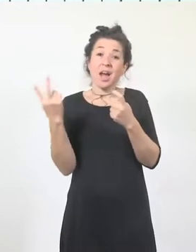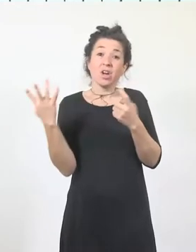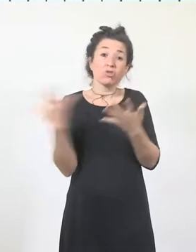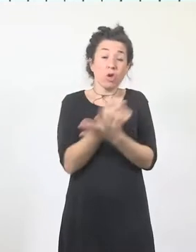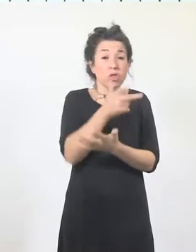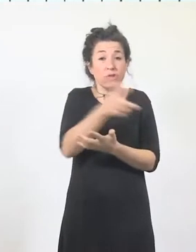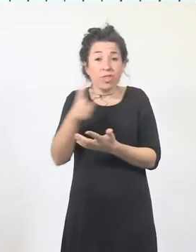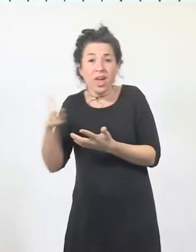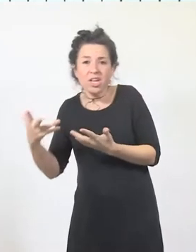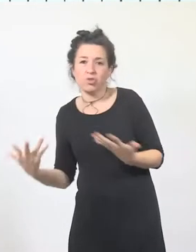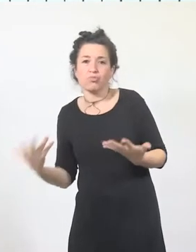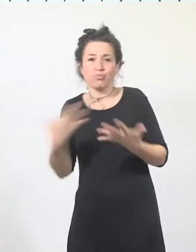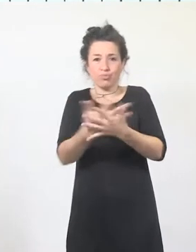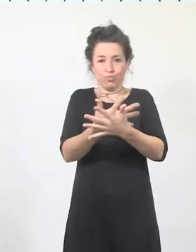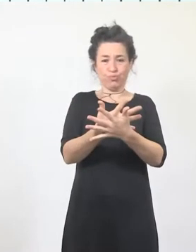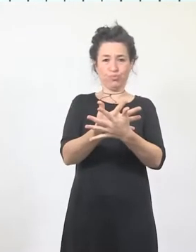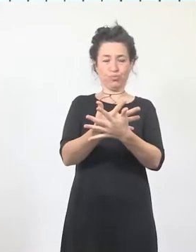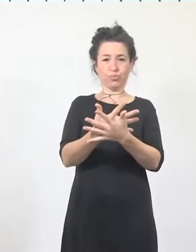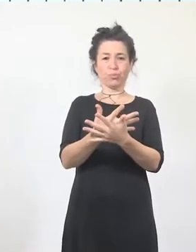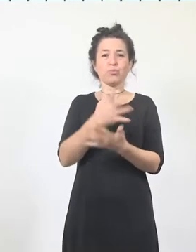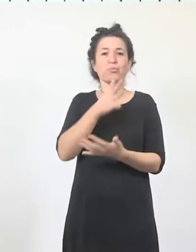Por eso